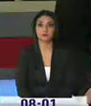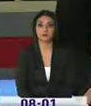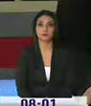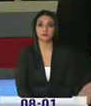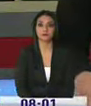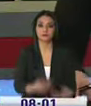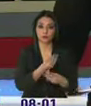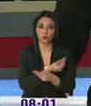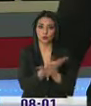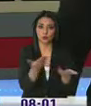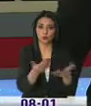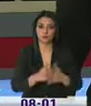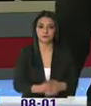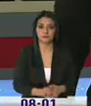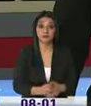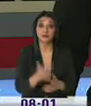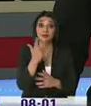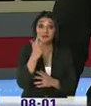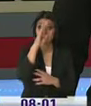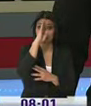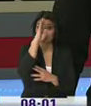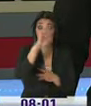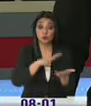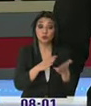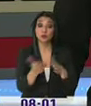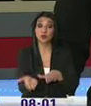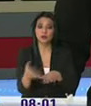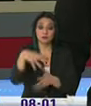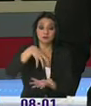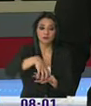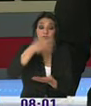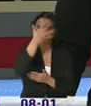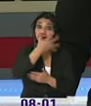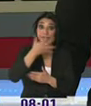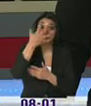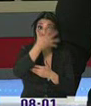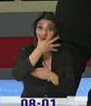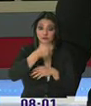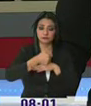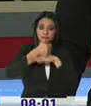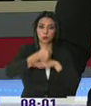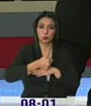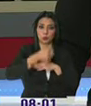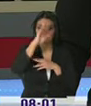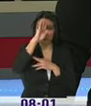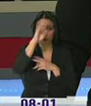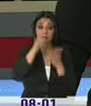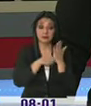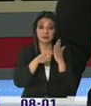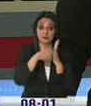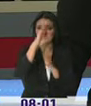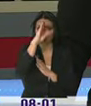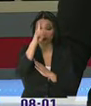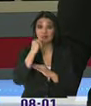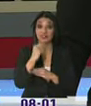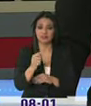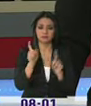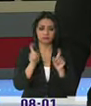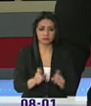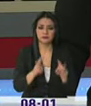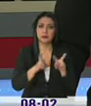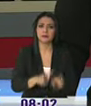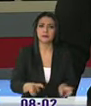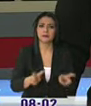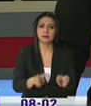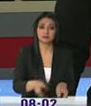Les contamos que tras la muerte de 3 uniformados en Esmeraldas, las autoridades policiales y del Ministerio del Interior aseguraron que investigarán si